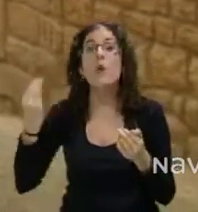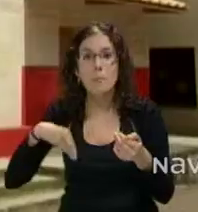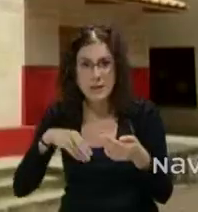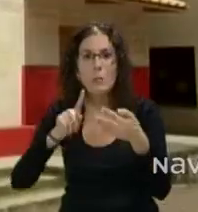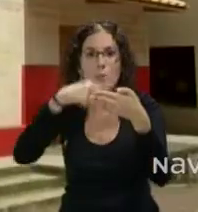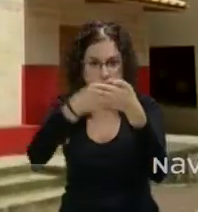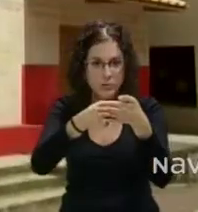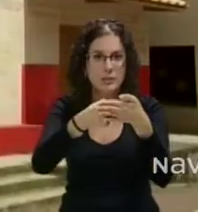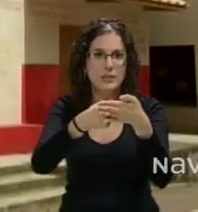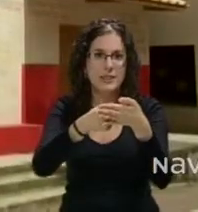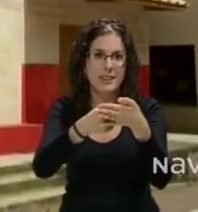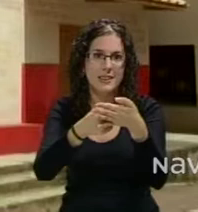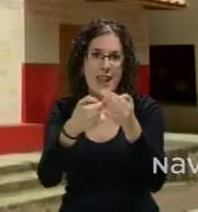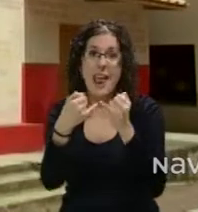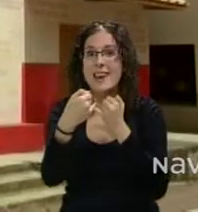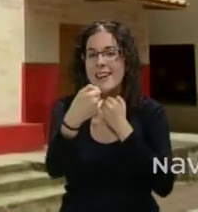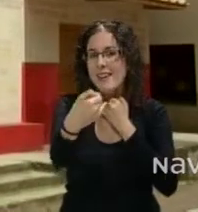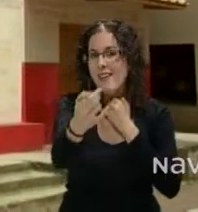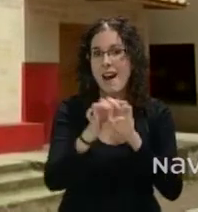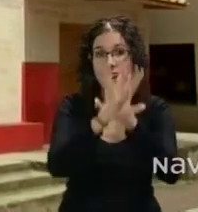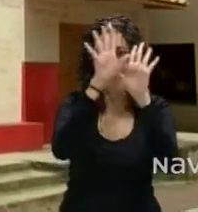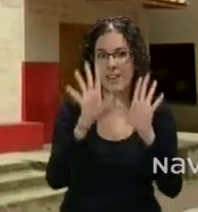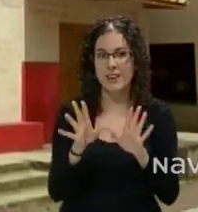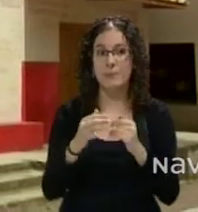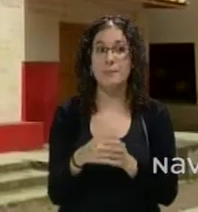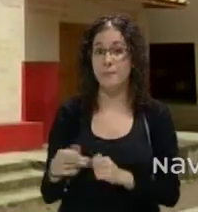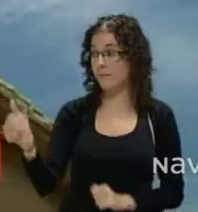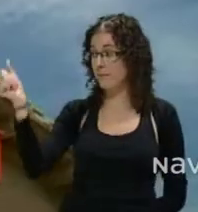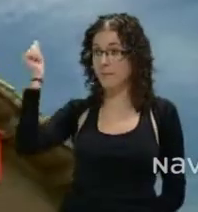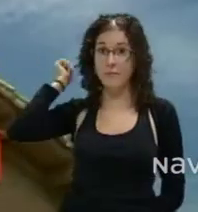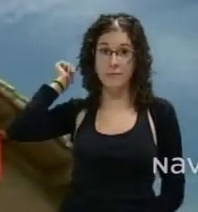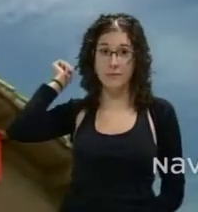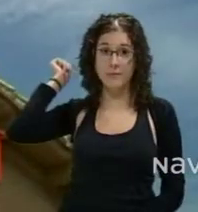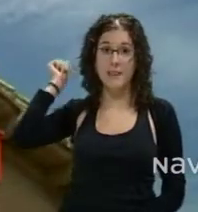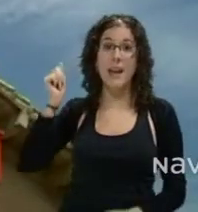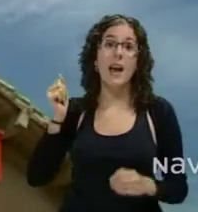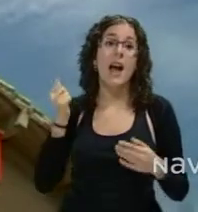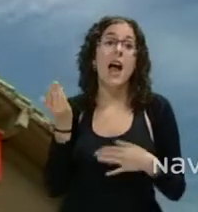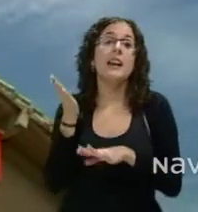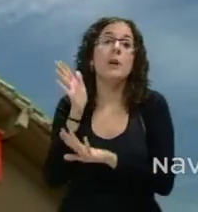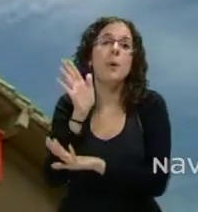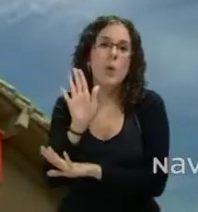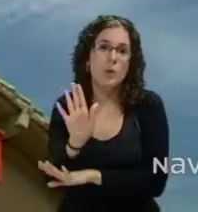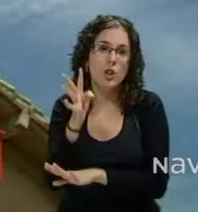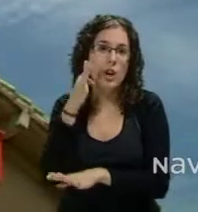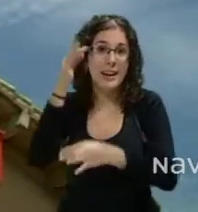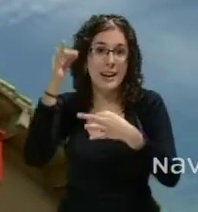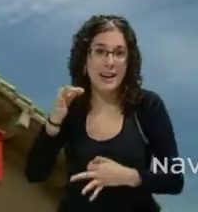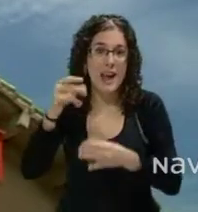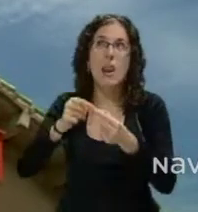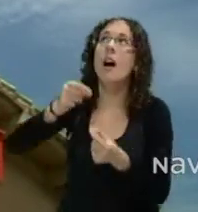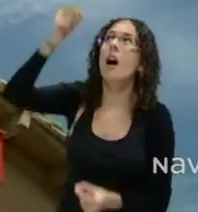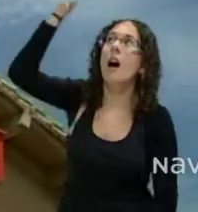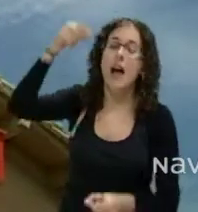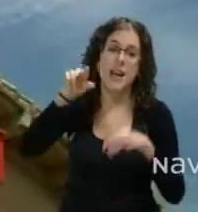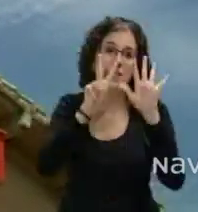ellos. Lo que tengo a mis espaldas es una reproducción a escala real, con 7,5 metros de altura, de lo que podría ser una